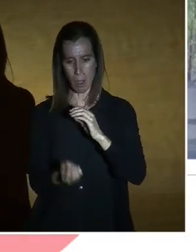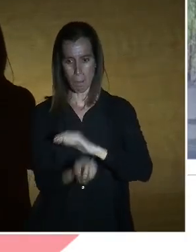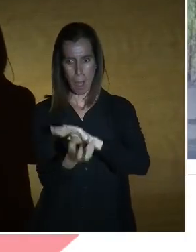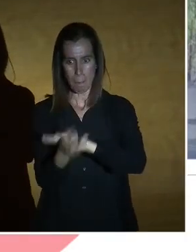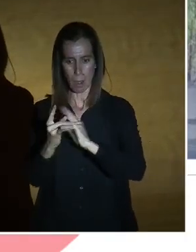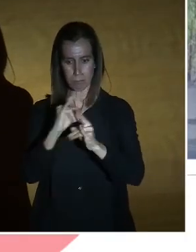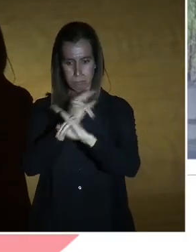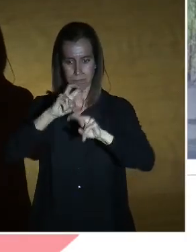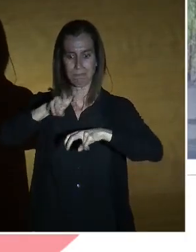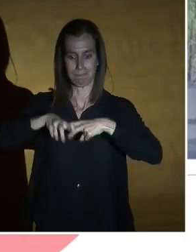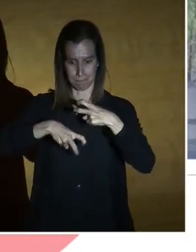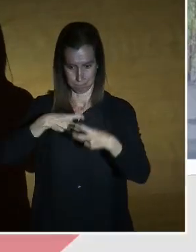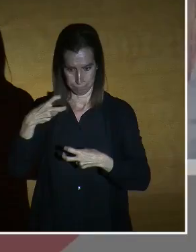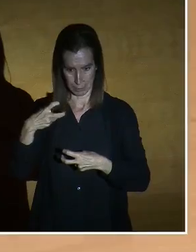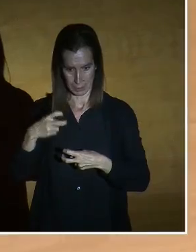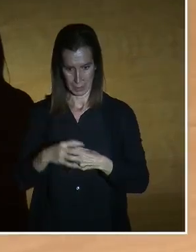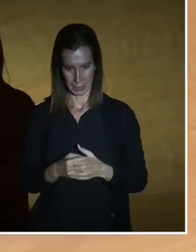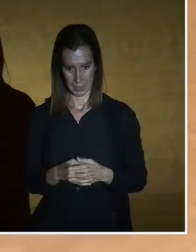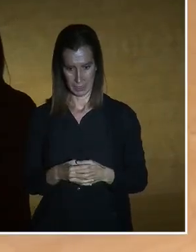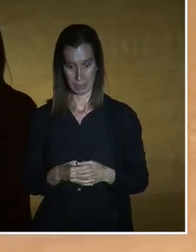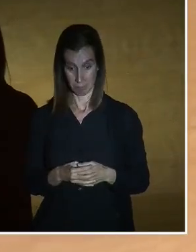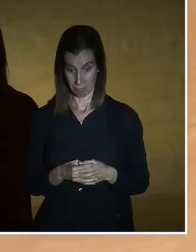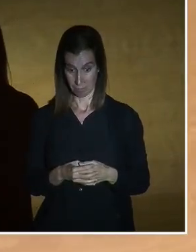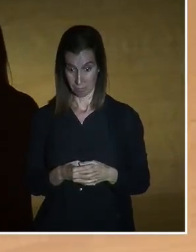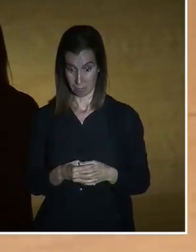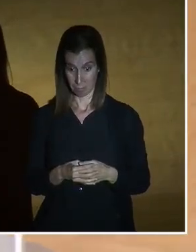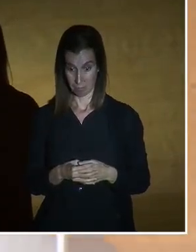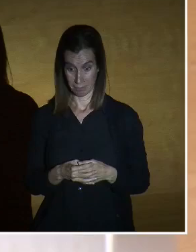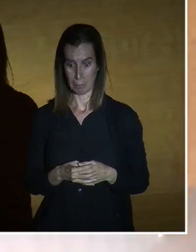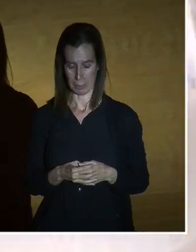de pino para dejarlas aquí como recuerdo.